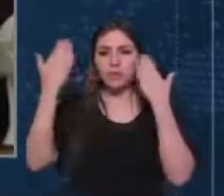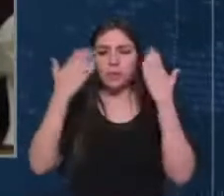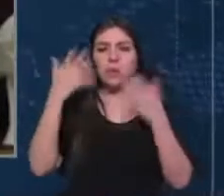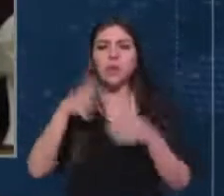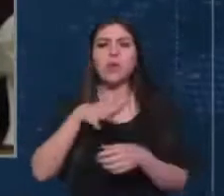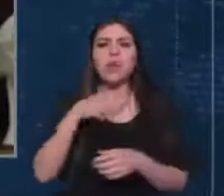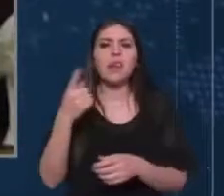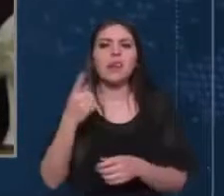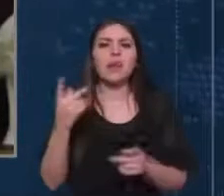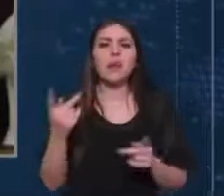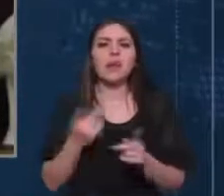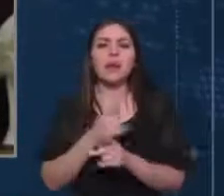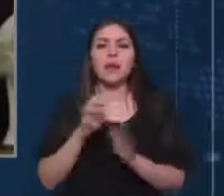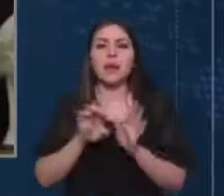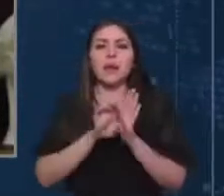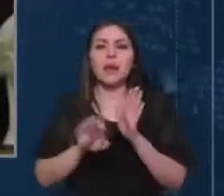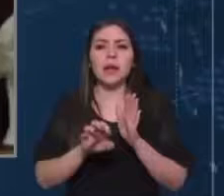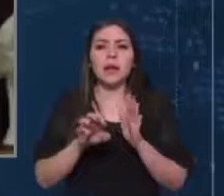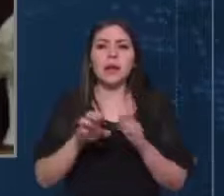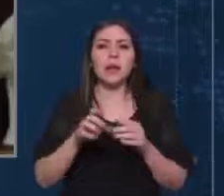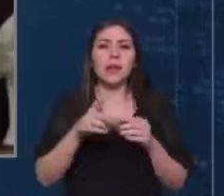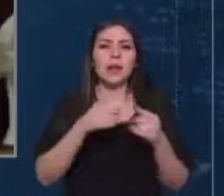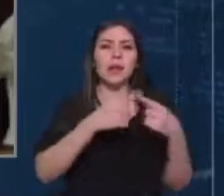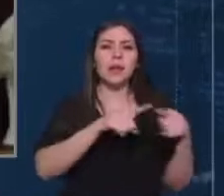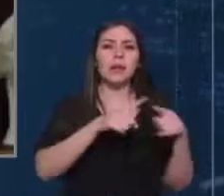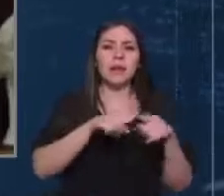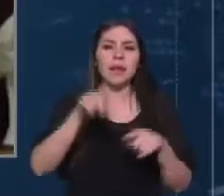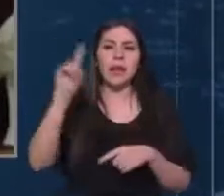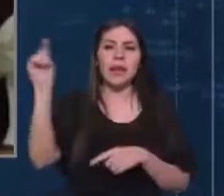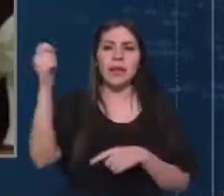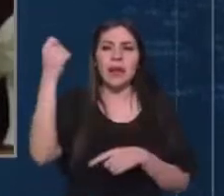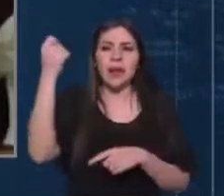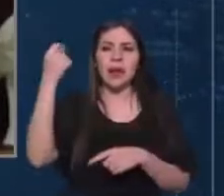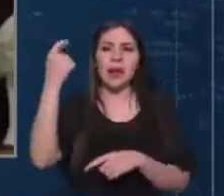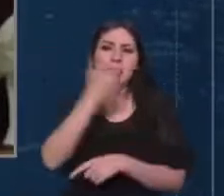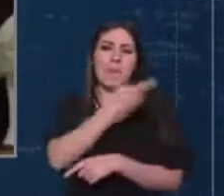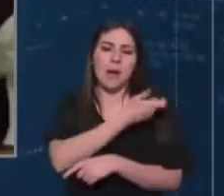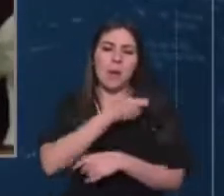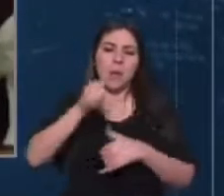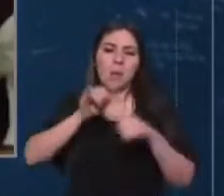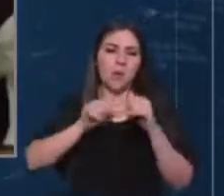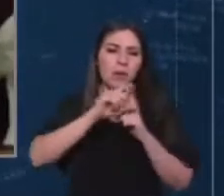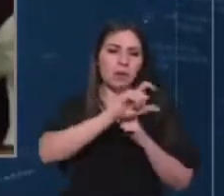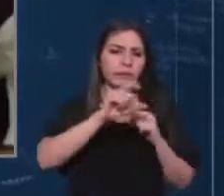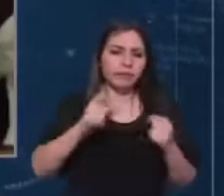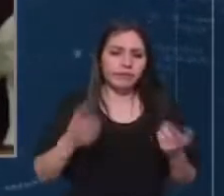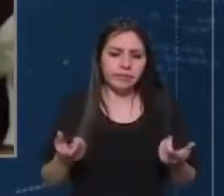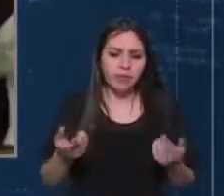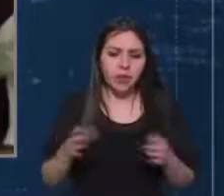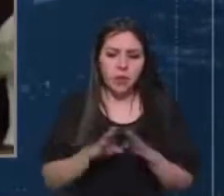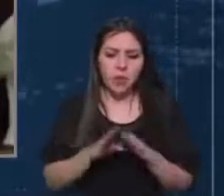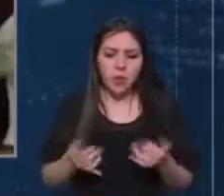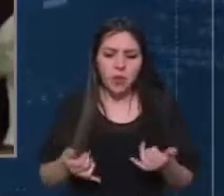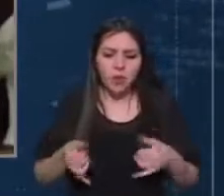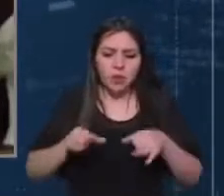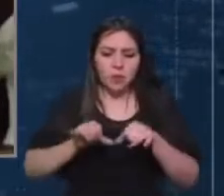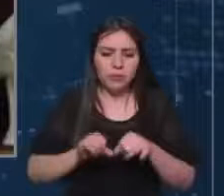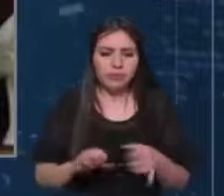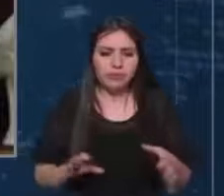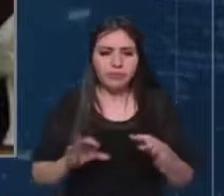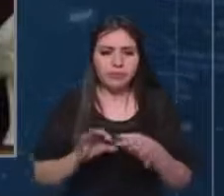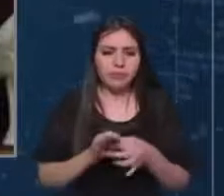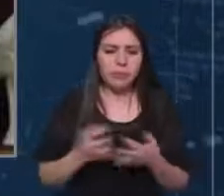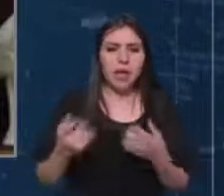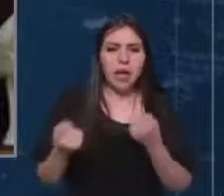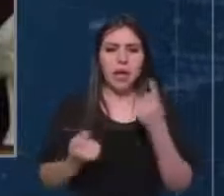es el efecto que tiene combinar distintas tecnologías de las vacunas, ¿no? Porque algunas tendrán algún tipo